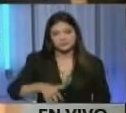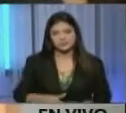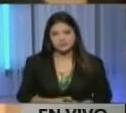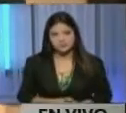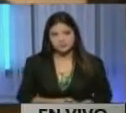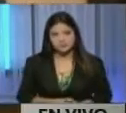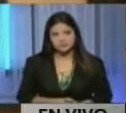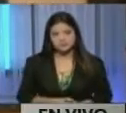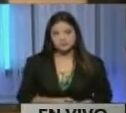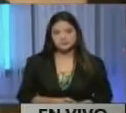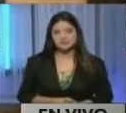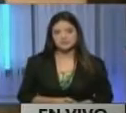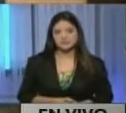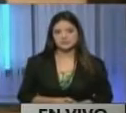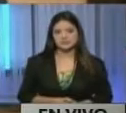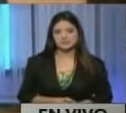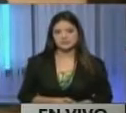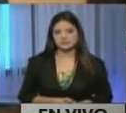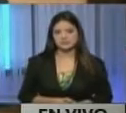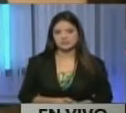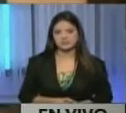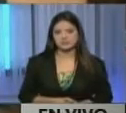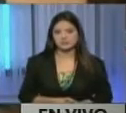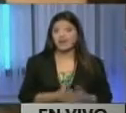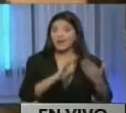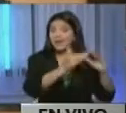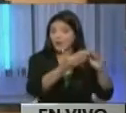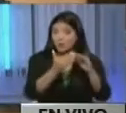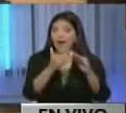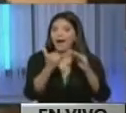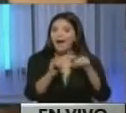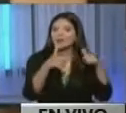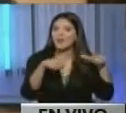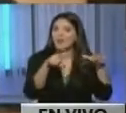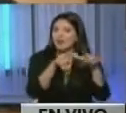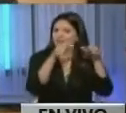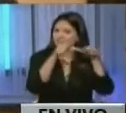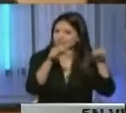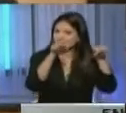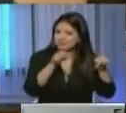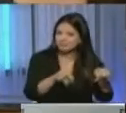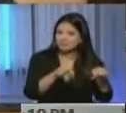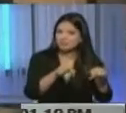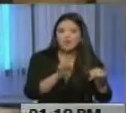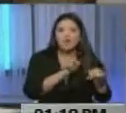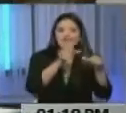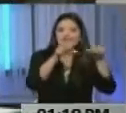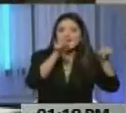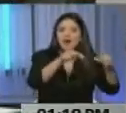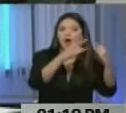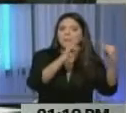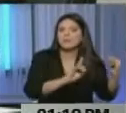Para este fin, dentro de la zona se organizan sitios de estadía por fuera de los campamentos.